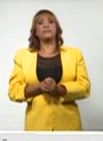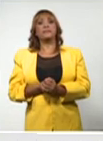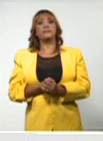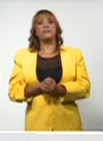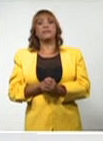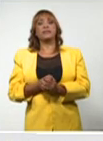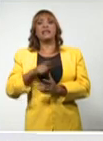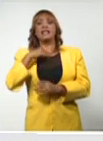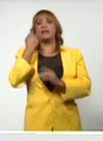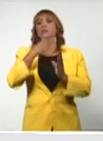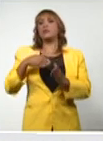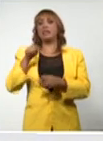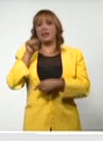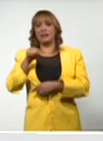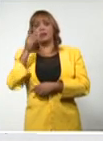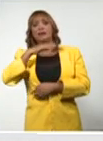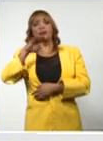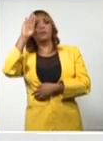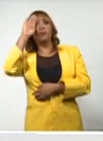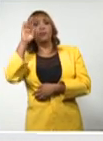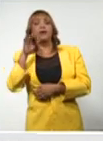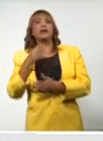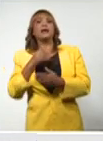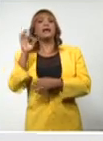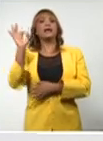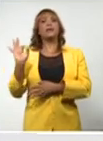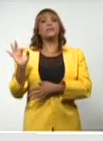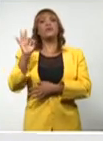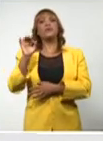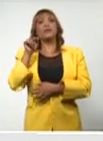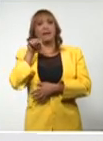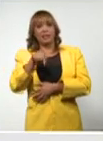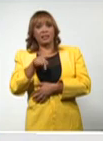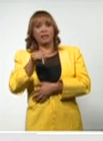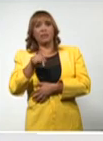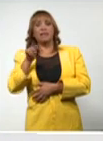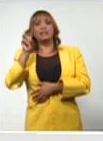letalidad, pues en Cuba la letalidad hasta el día de hoy es de